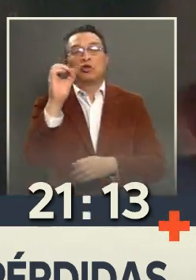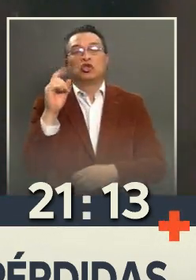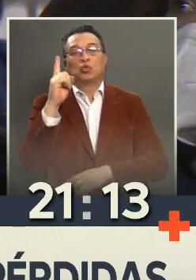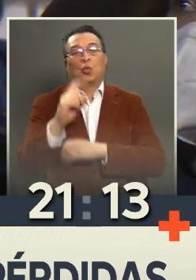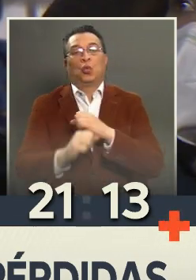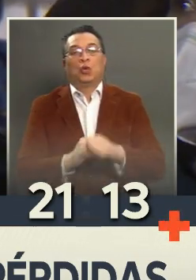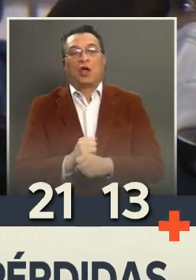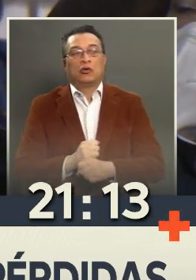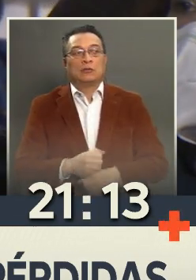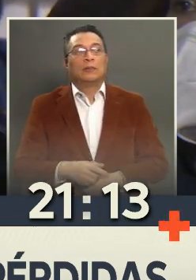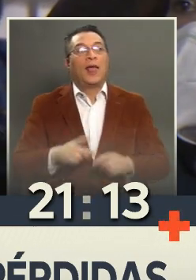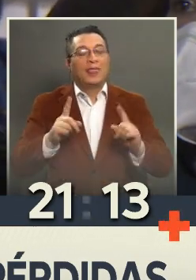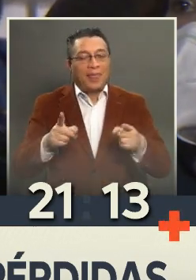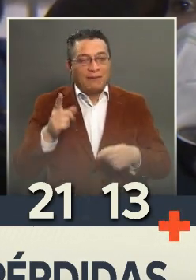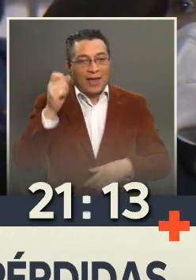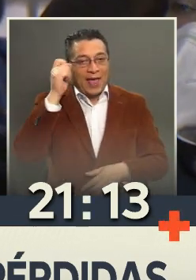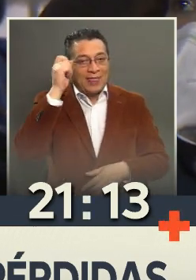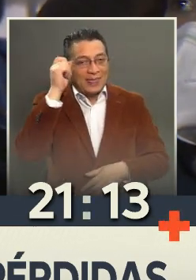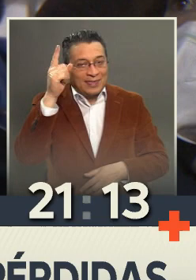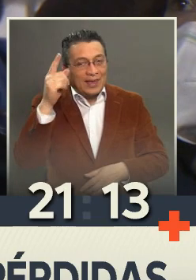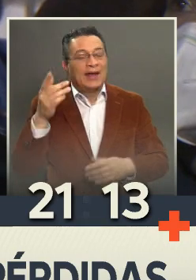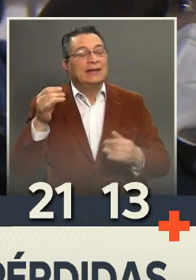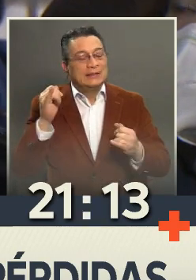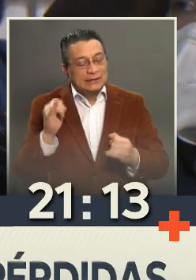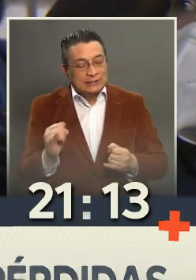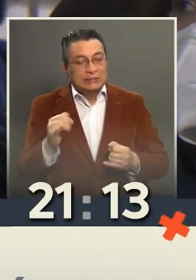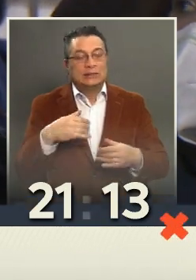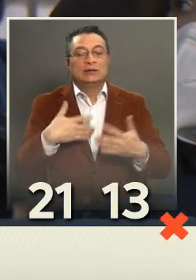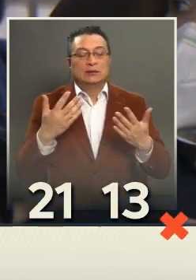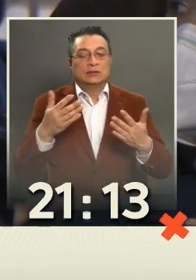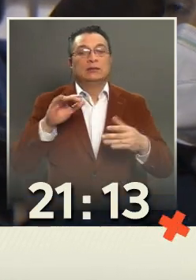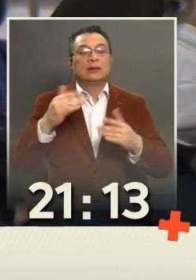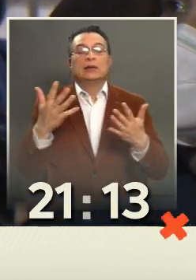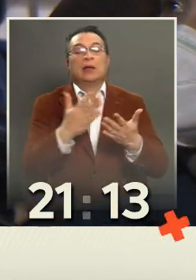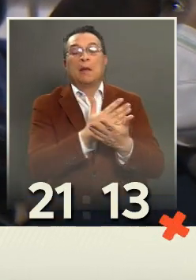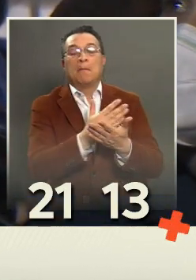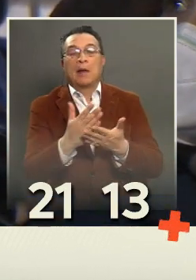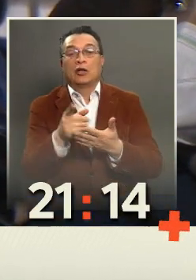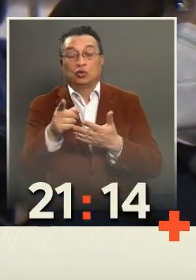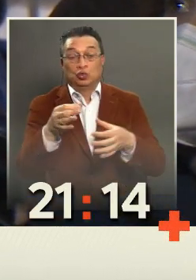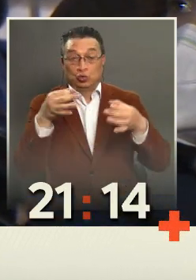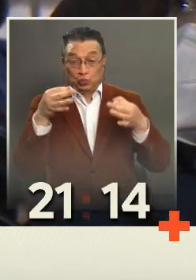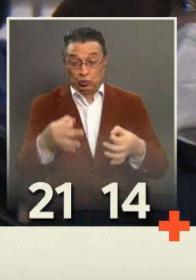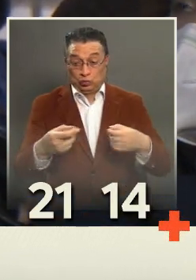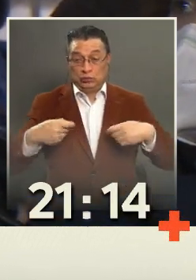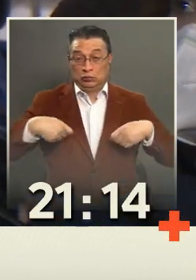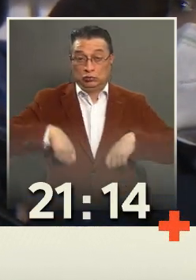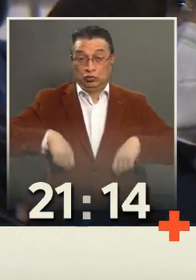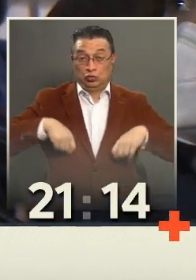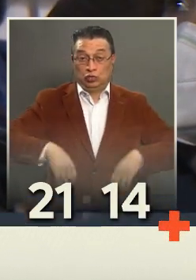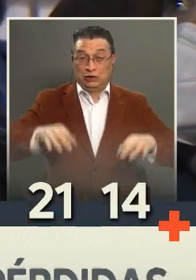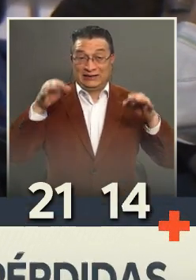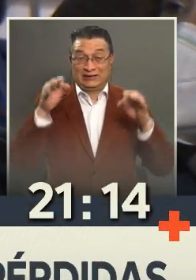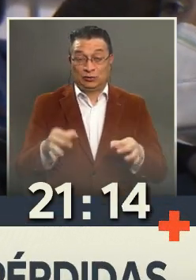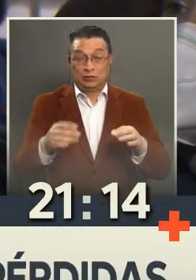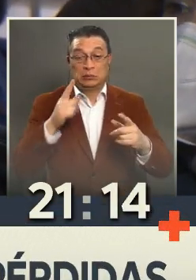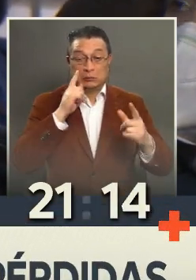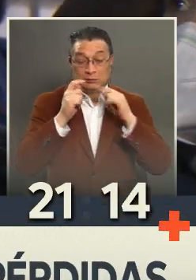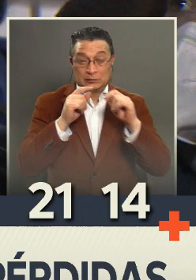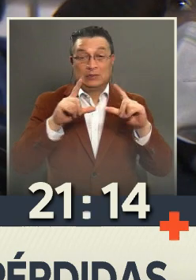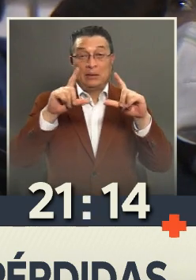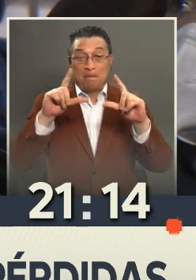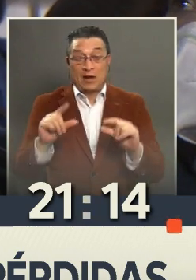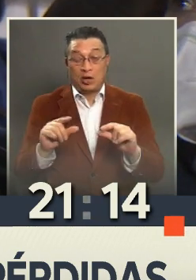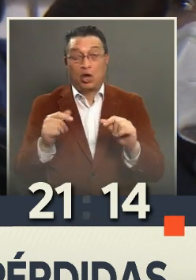Sí, hay que entender eso, sí, que en la medida que generalmente lo que ocurre es que cuando usted asegura rentabilidades y por lo tanto el riesgo menor, generalmente